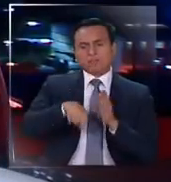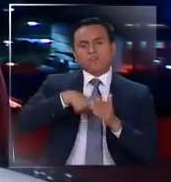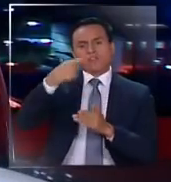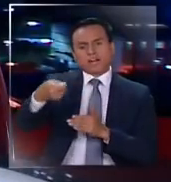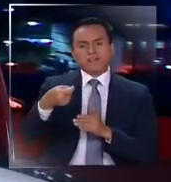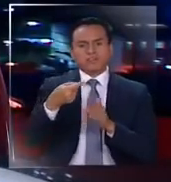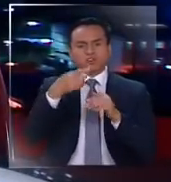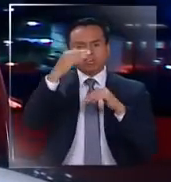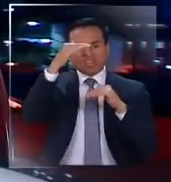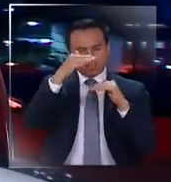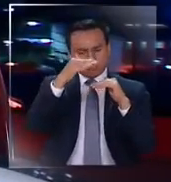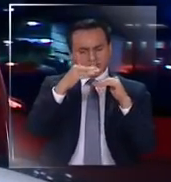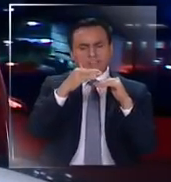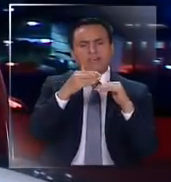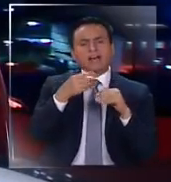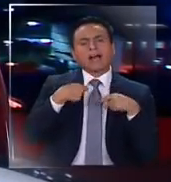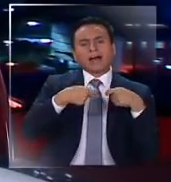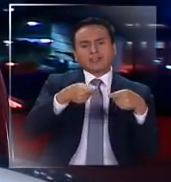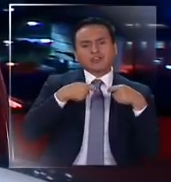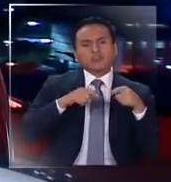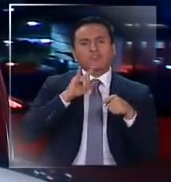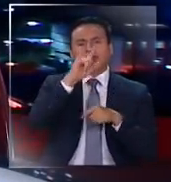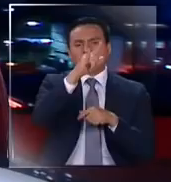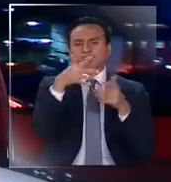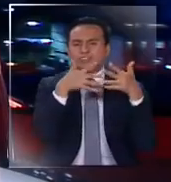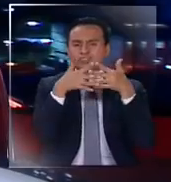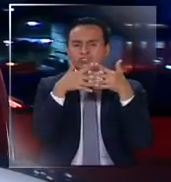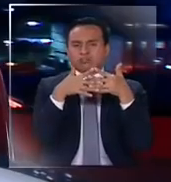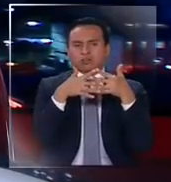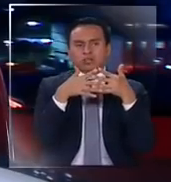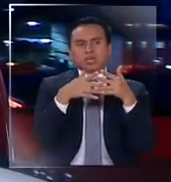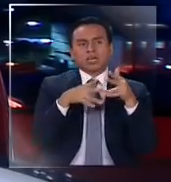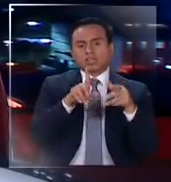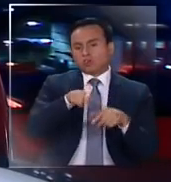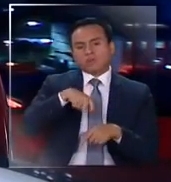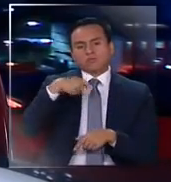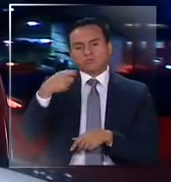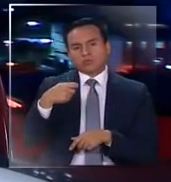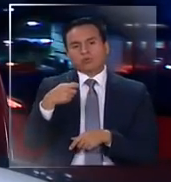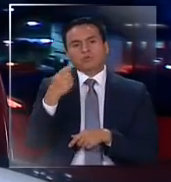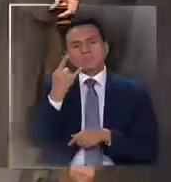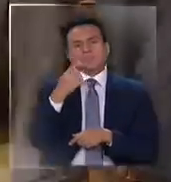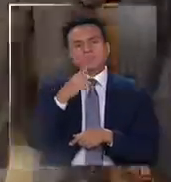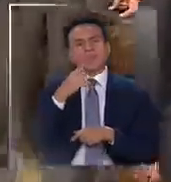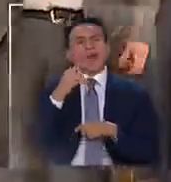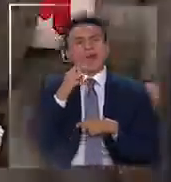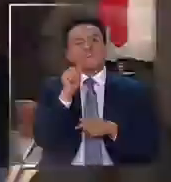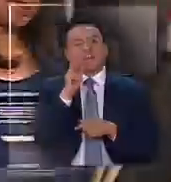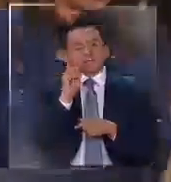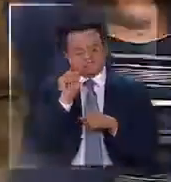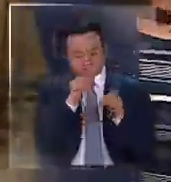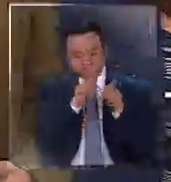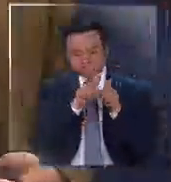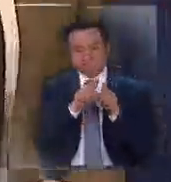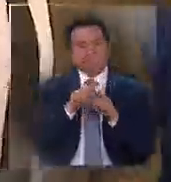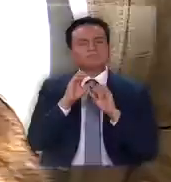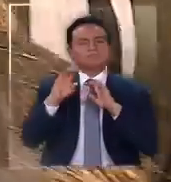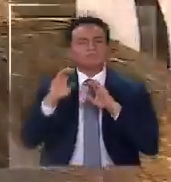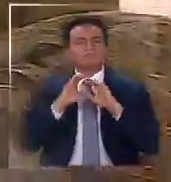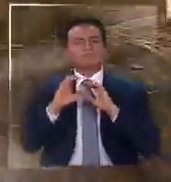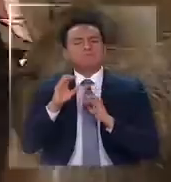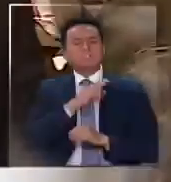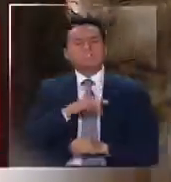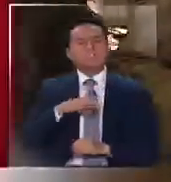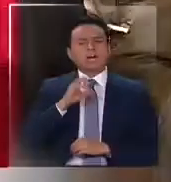la diferencia de los gastos de su viaje a Estados Unidos que no reembolsó la Universidad de Harvard. A través de un comunicado, el ministro Larraín informó